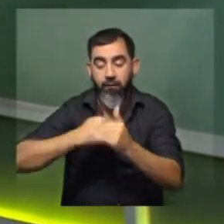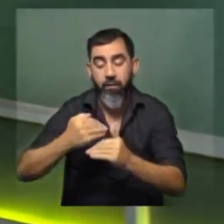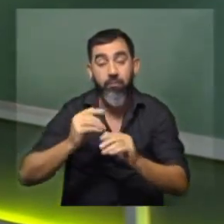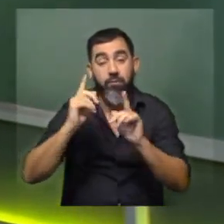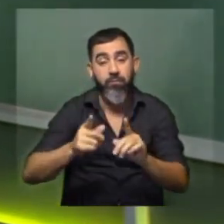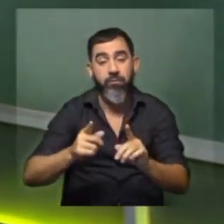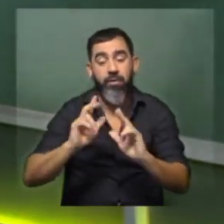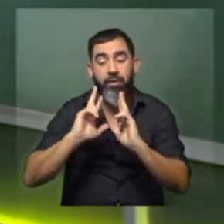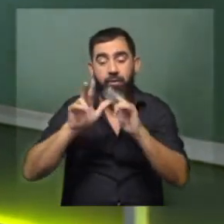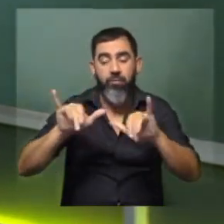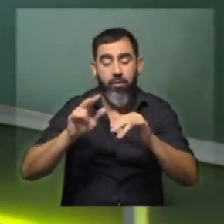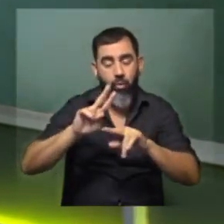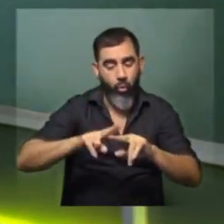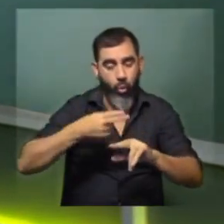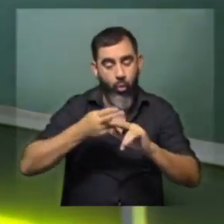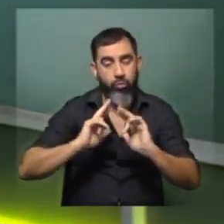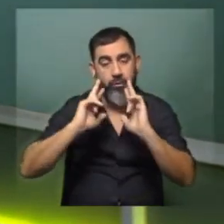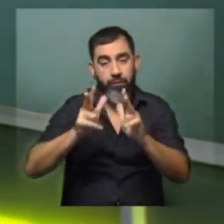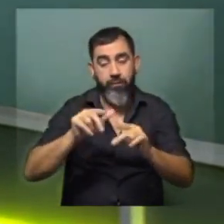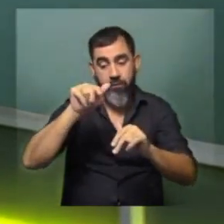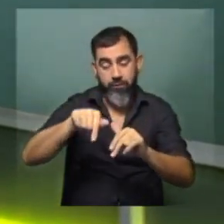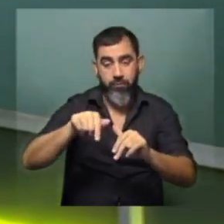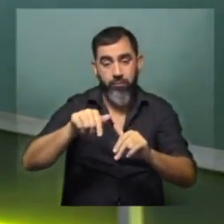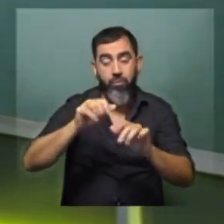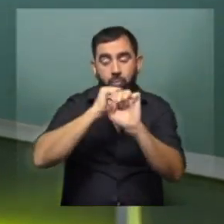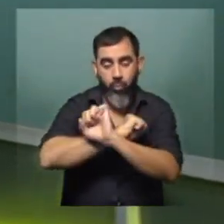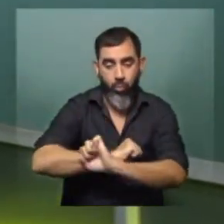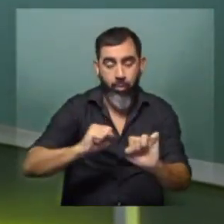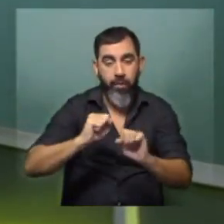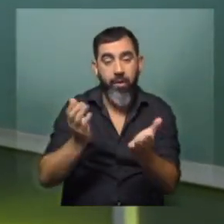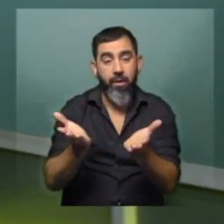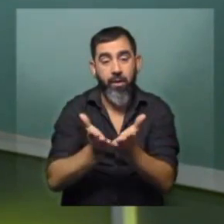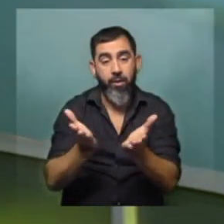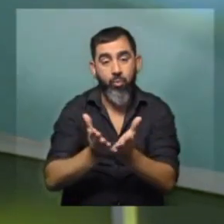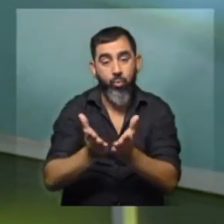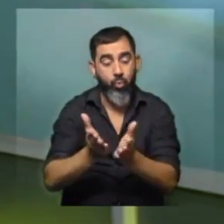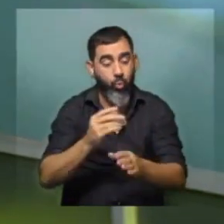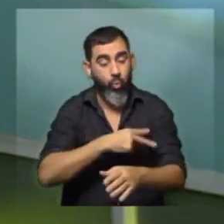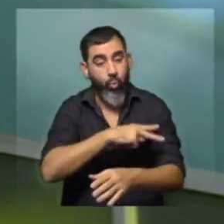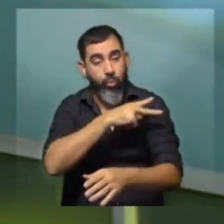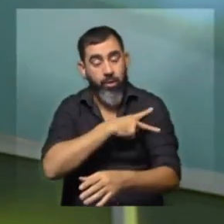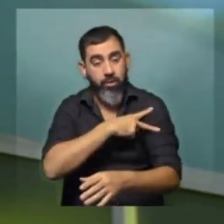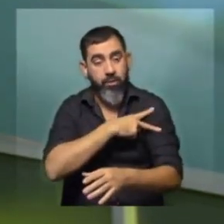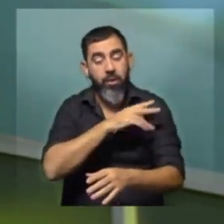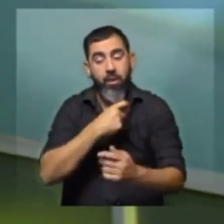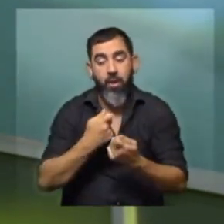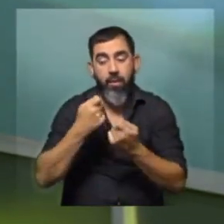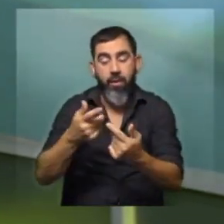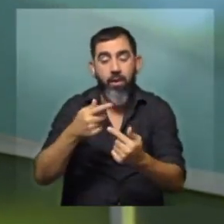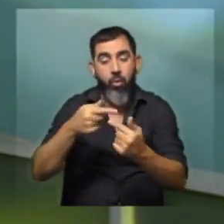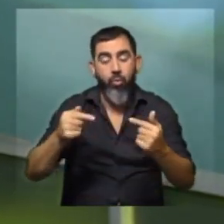ya se dijo, pero hay que recalcarlo, que esto esté al alcance de estudiantes de grado les da herramientas para